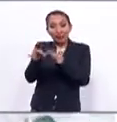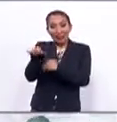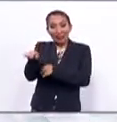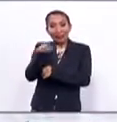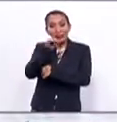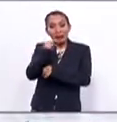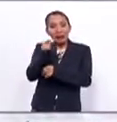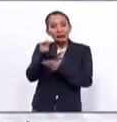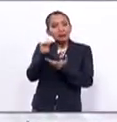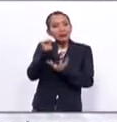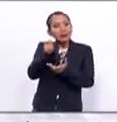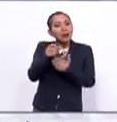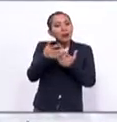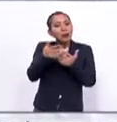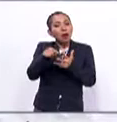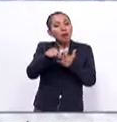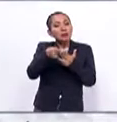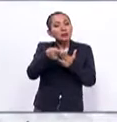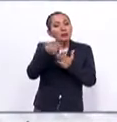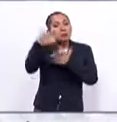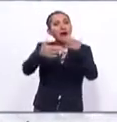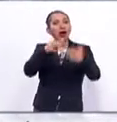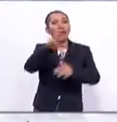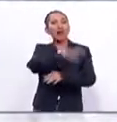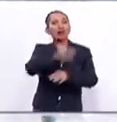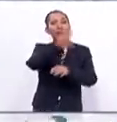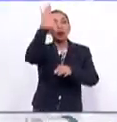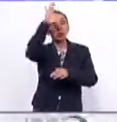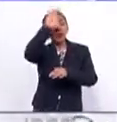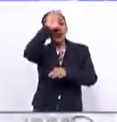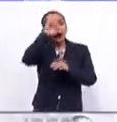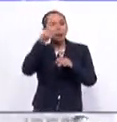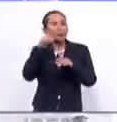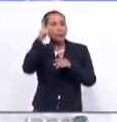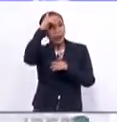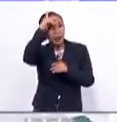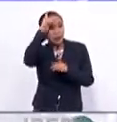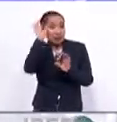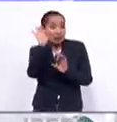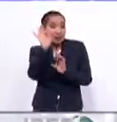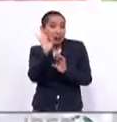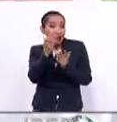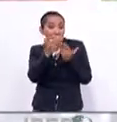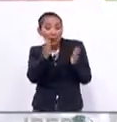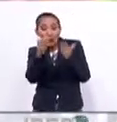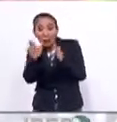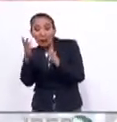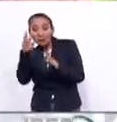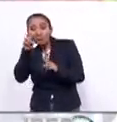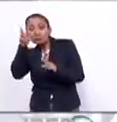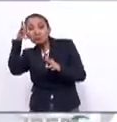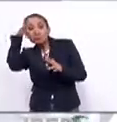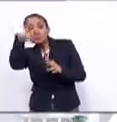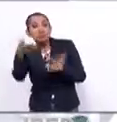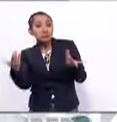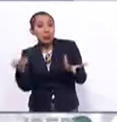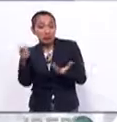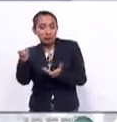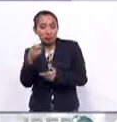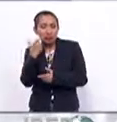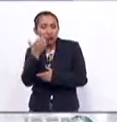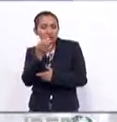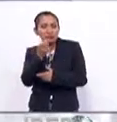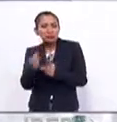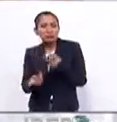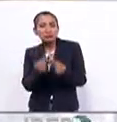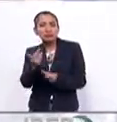también representará un parteaguas para el sector cultural peruano. Seguramente se abrieron muchas perspectivas y visiones y en ese sentido me